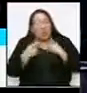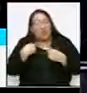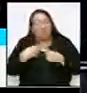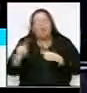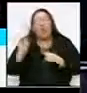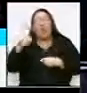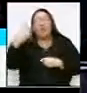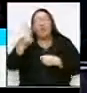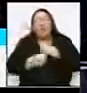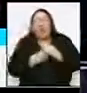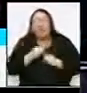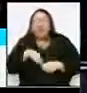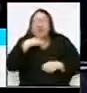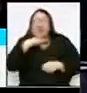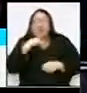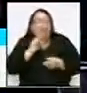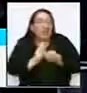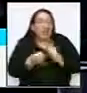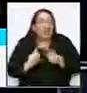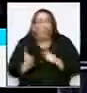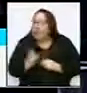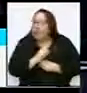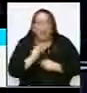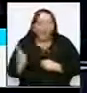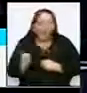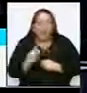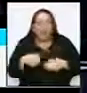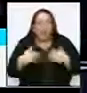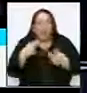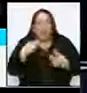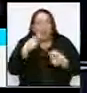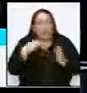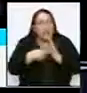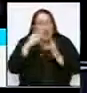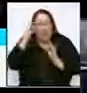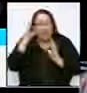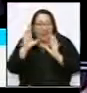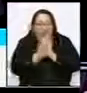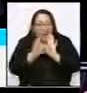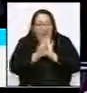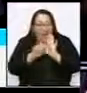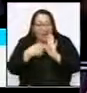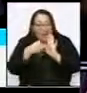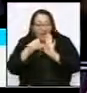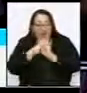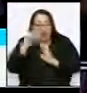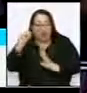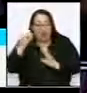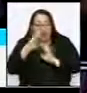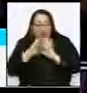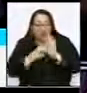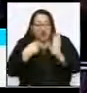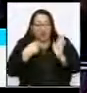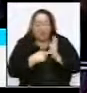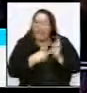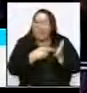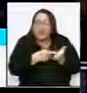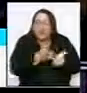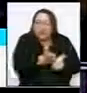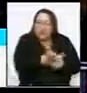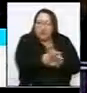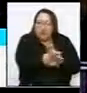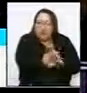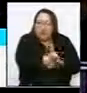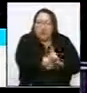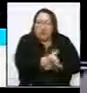próximo año, porque no es así. En el derecho constitucional, a diferencia de cualquier otro